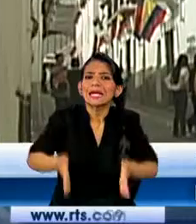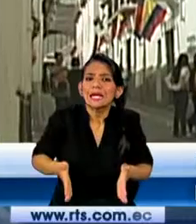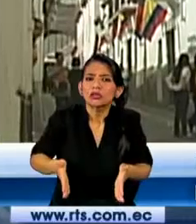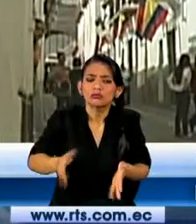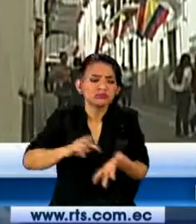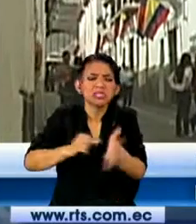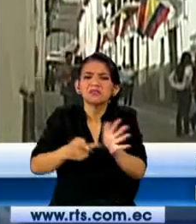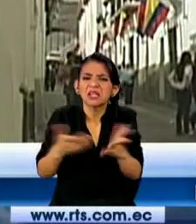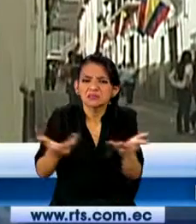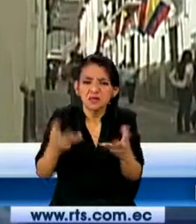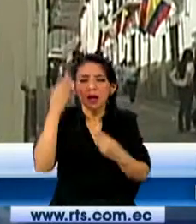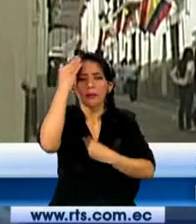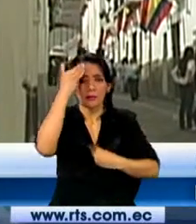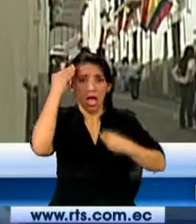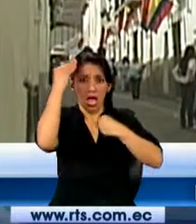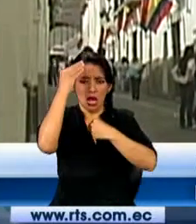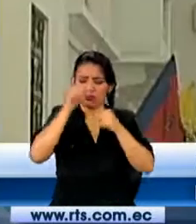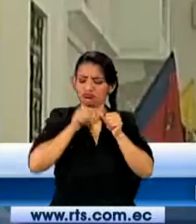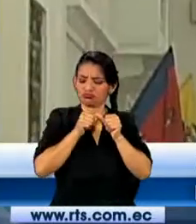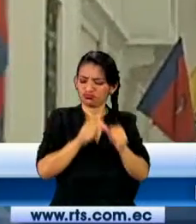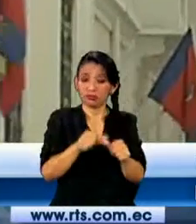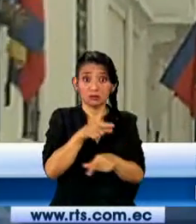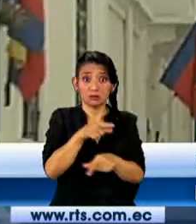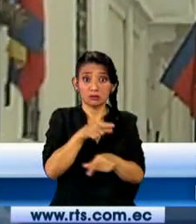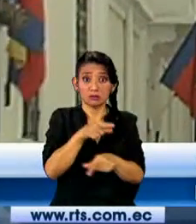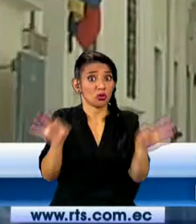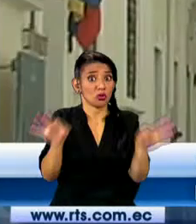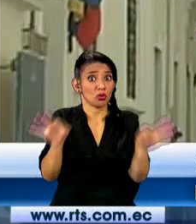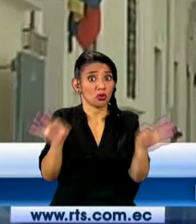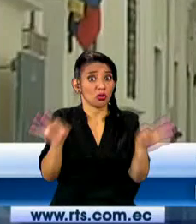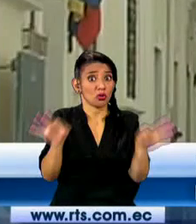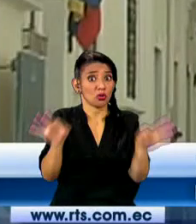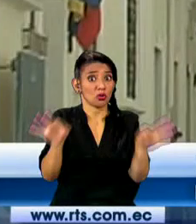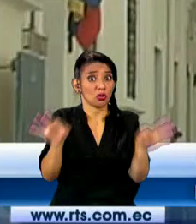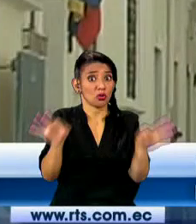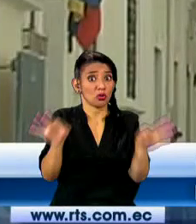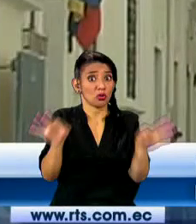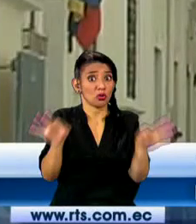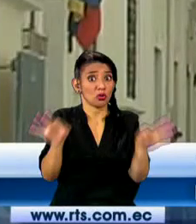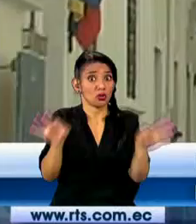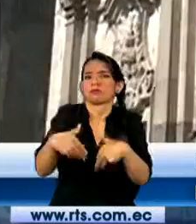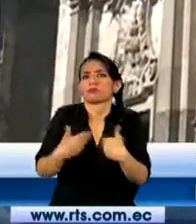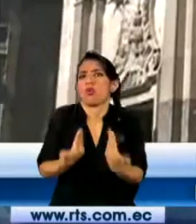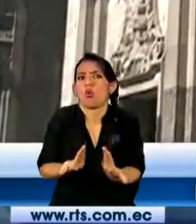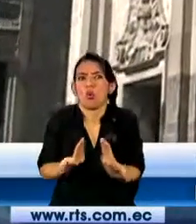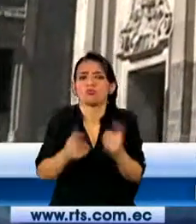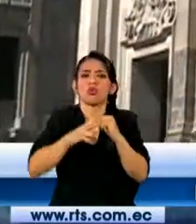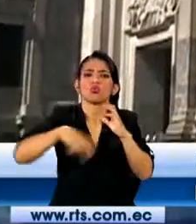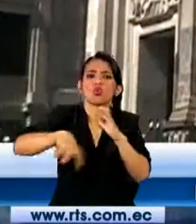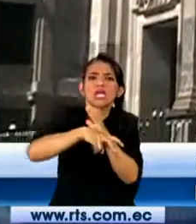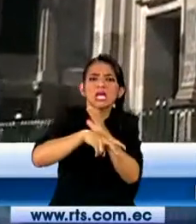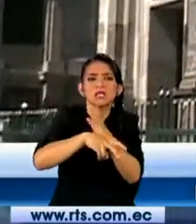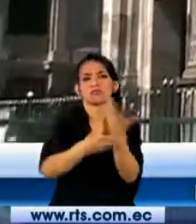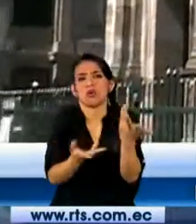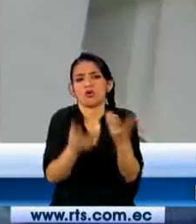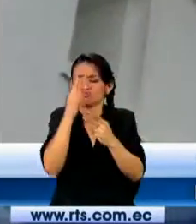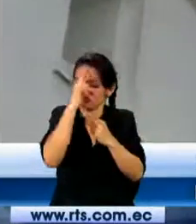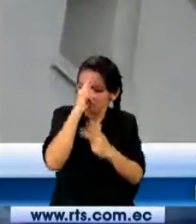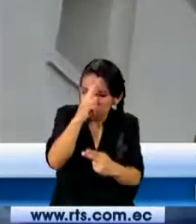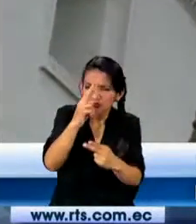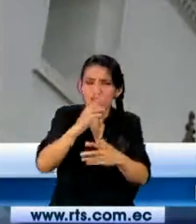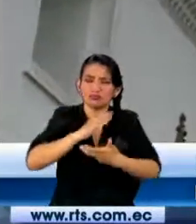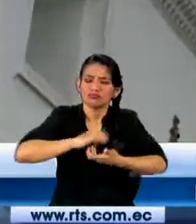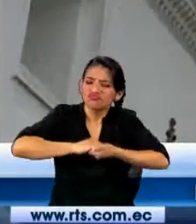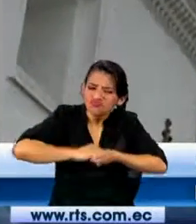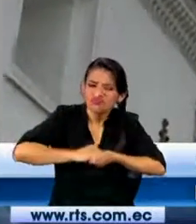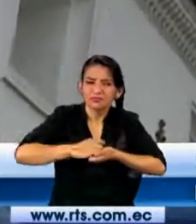los valores de ser quiteño y los valores importantes, es decir, cómo cuidamos del espacio público, cómo fomentamos el turismo, la cordialidad, la puntualidad, qué sé yo,